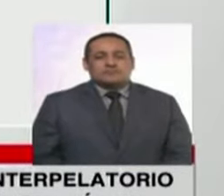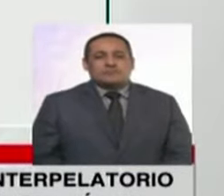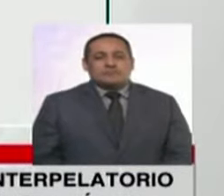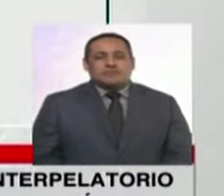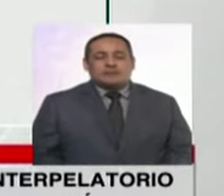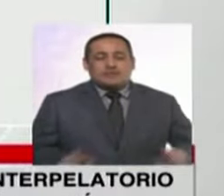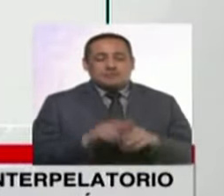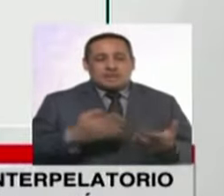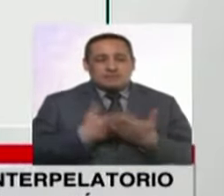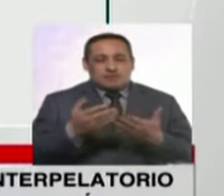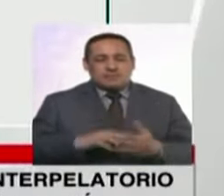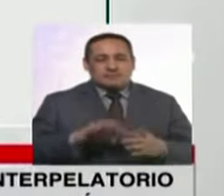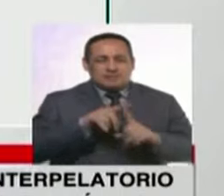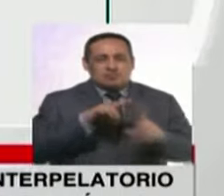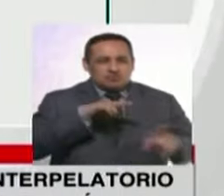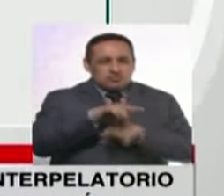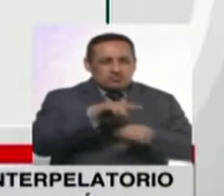incidencias